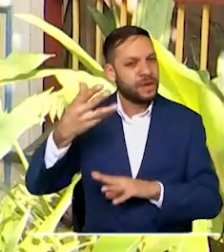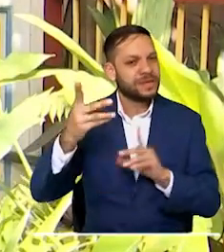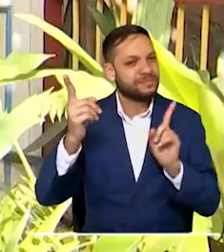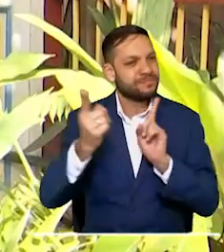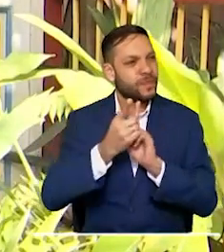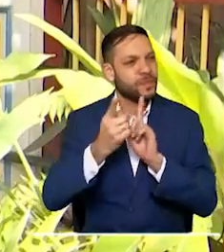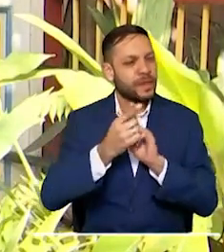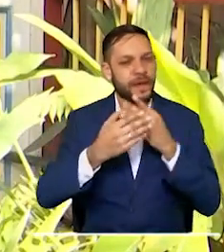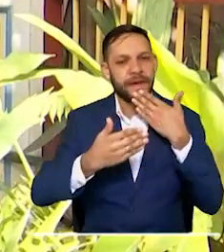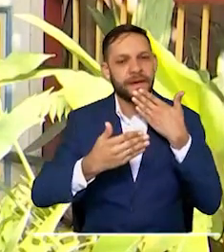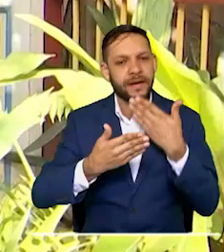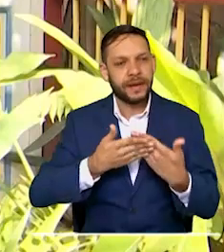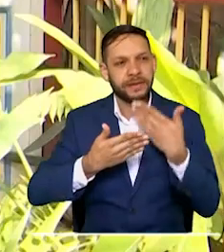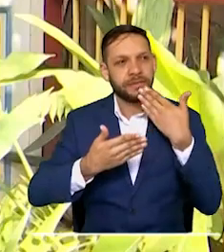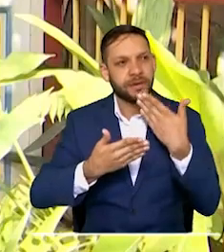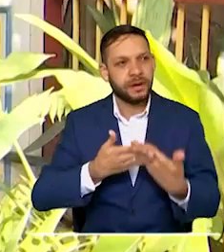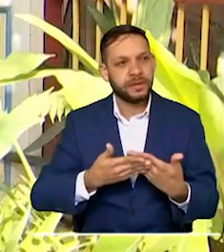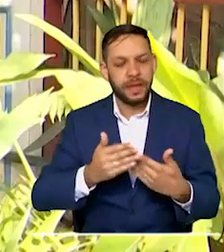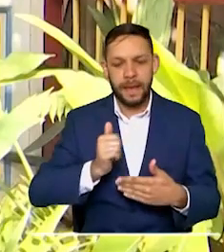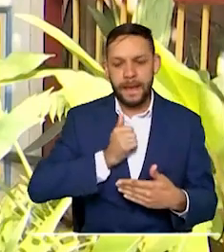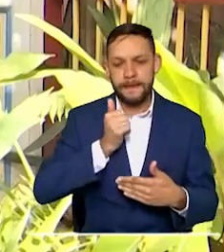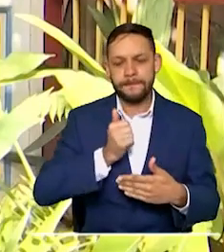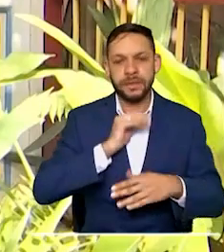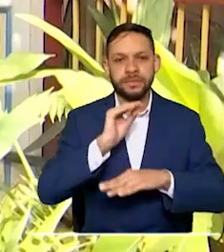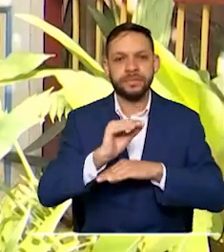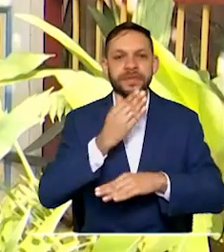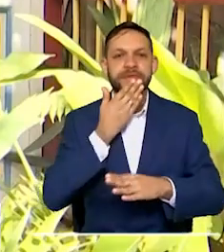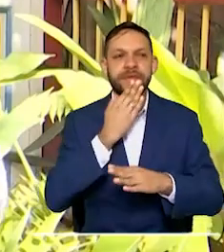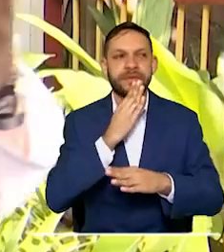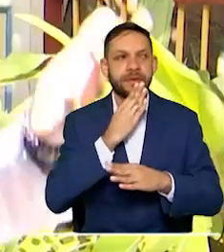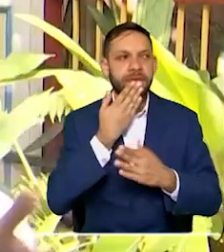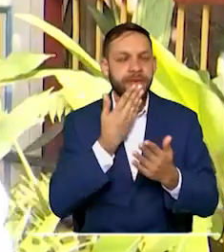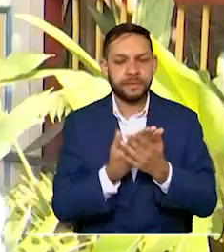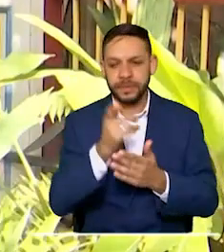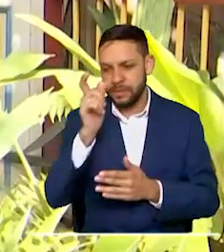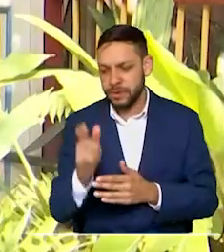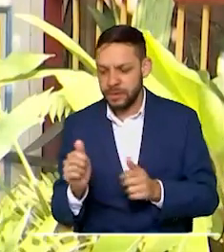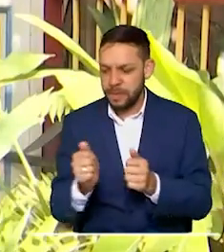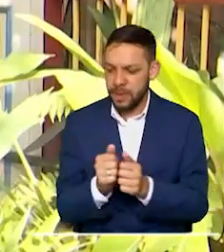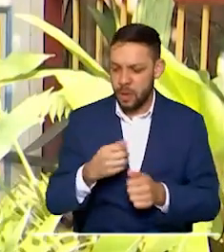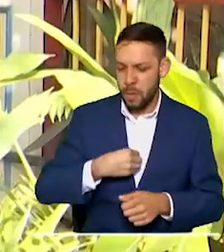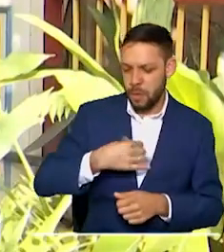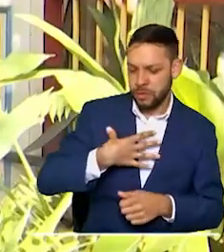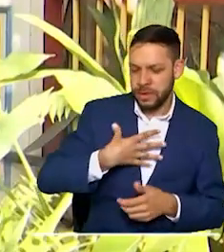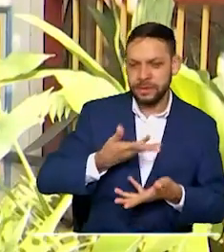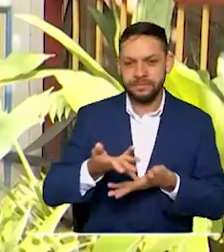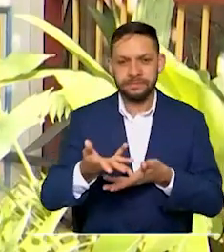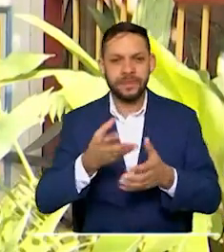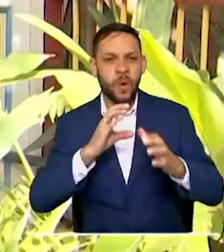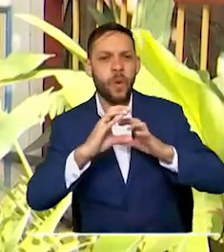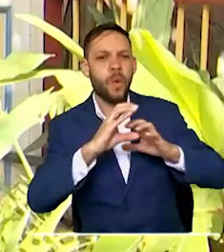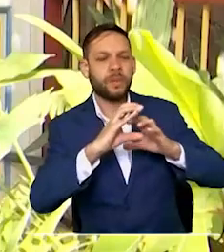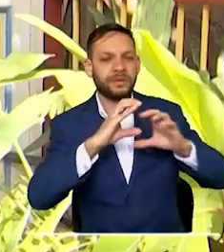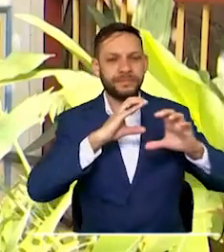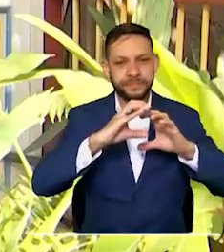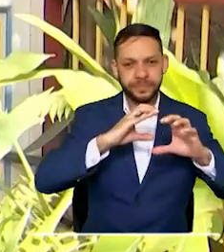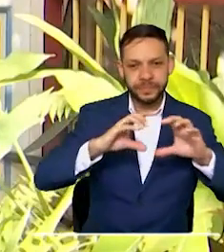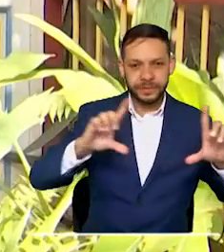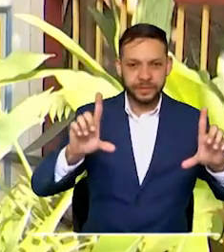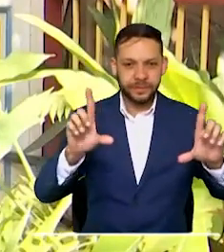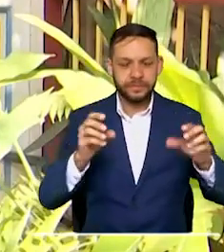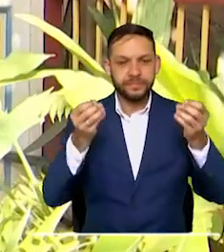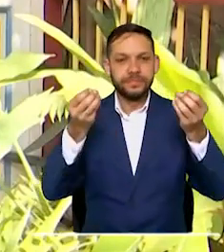de Conexión Vital, aprovechando y agradeciendo al doctor Jorge Enrique Rojas por esta maravillosa oportunidad de compartir a través de él